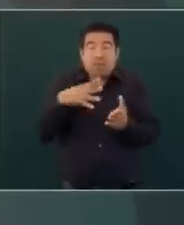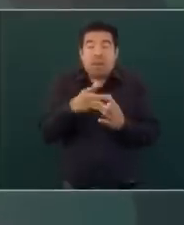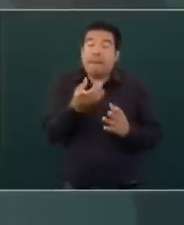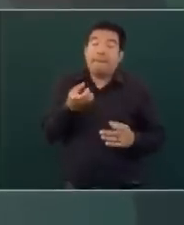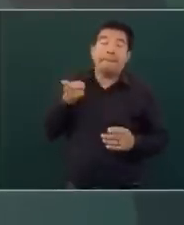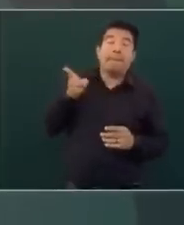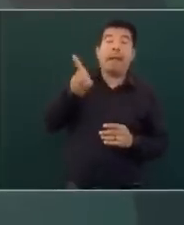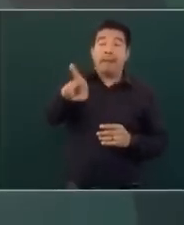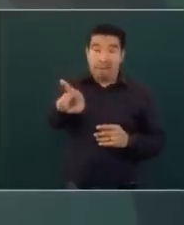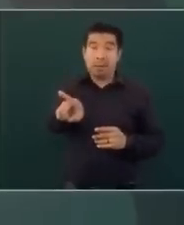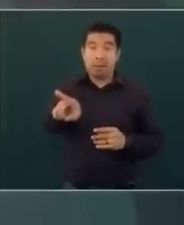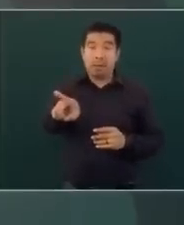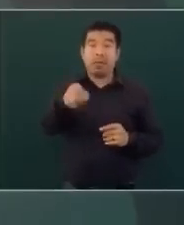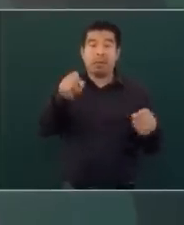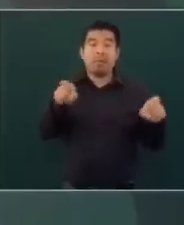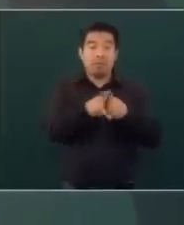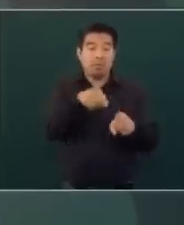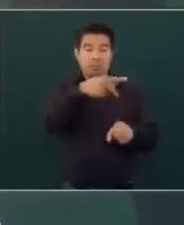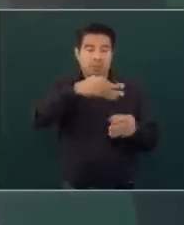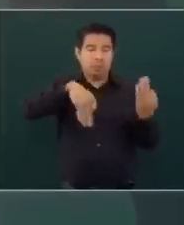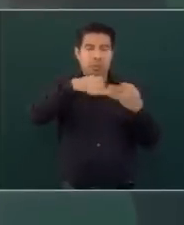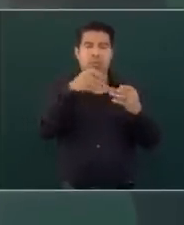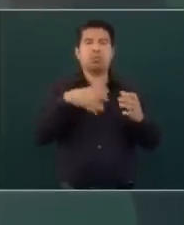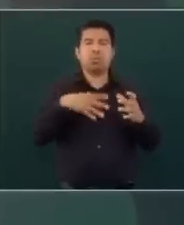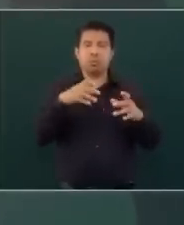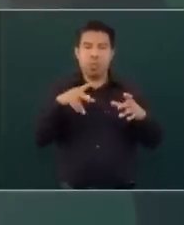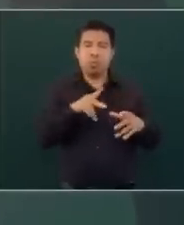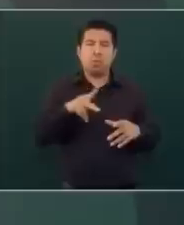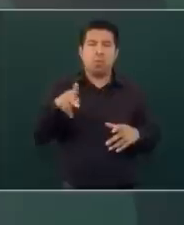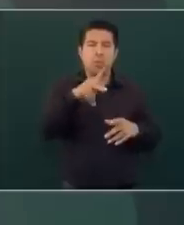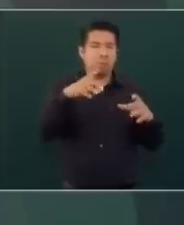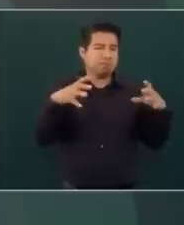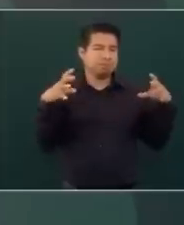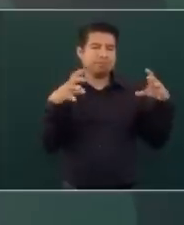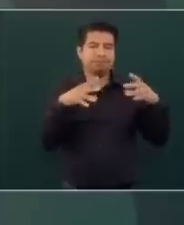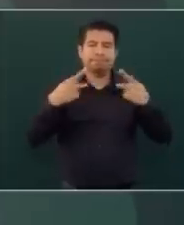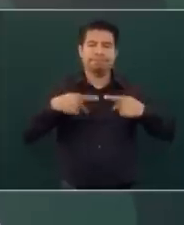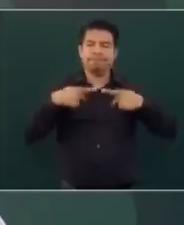gobierno. ¿Qué es lo que hay que hacer?